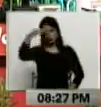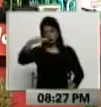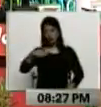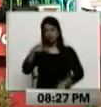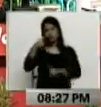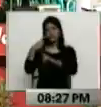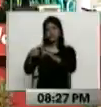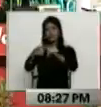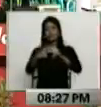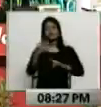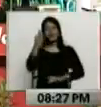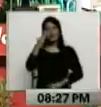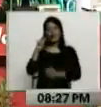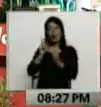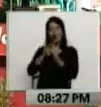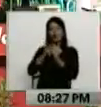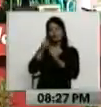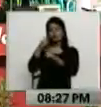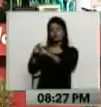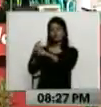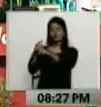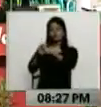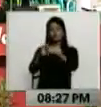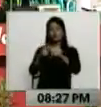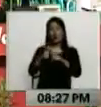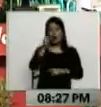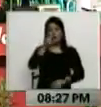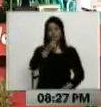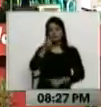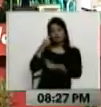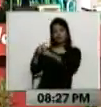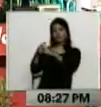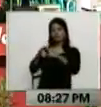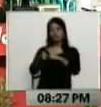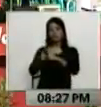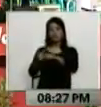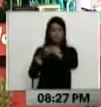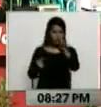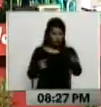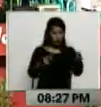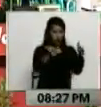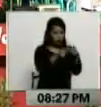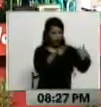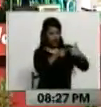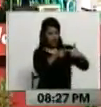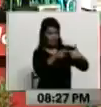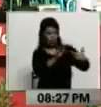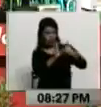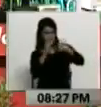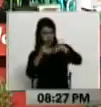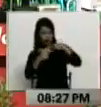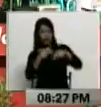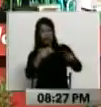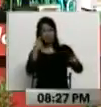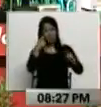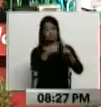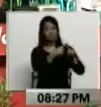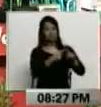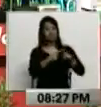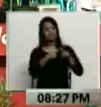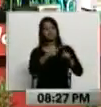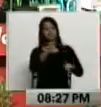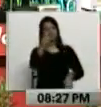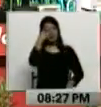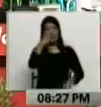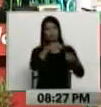mayoría de los soldados y oficiales de la Fuerza Armada a los enemigos de la Revolución para hacer la revolución al alto mando al